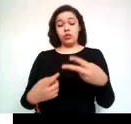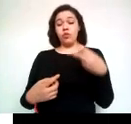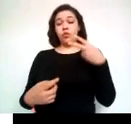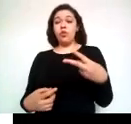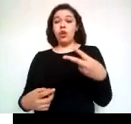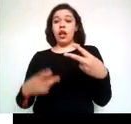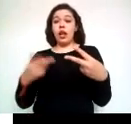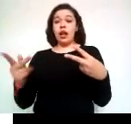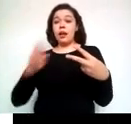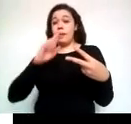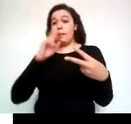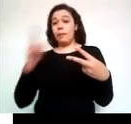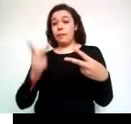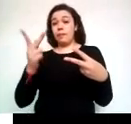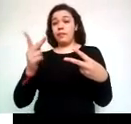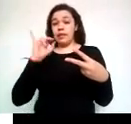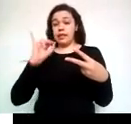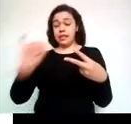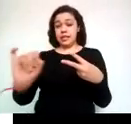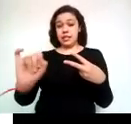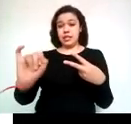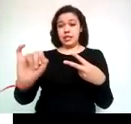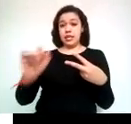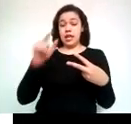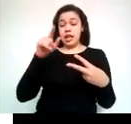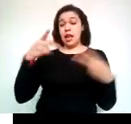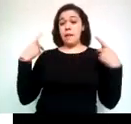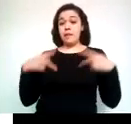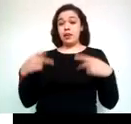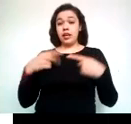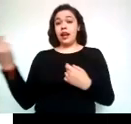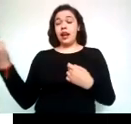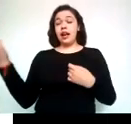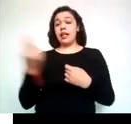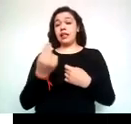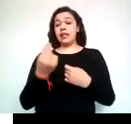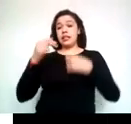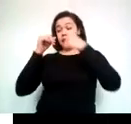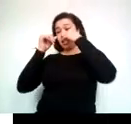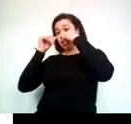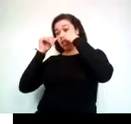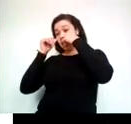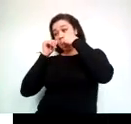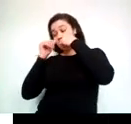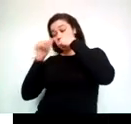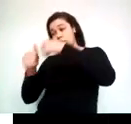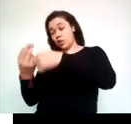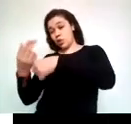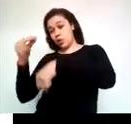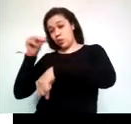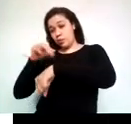sí, este colaborador requiere de atención médica. Entonces,